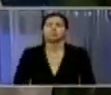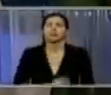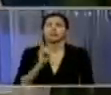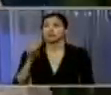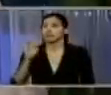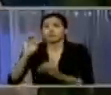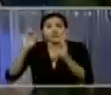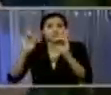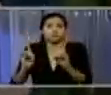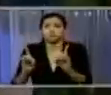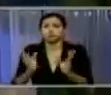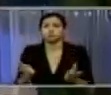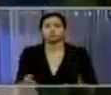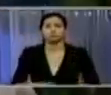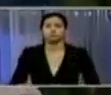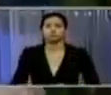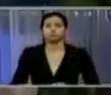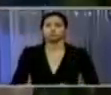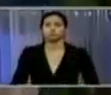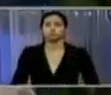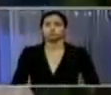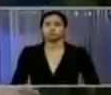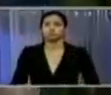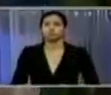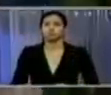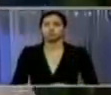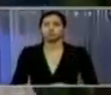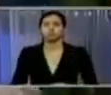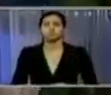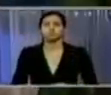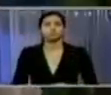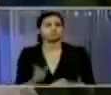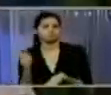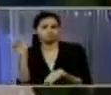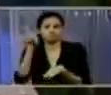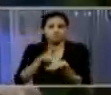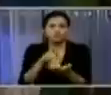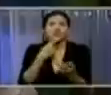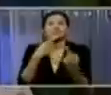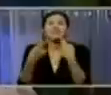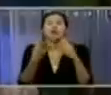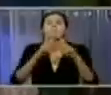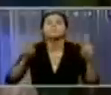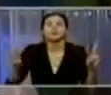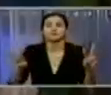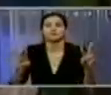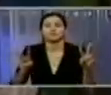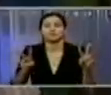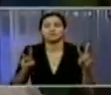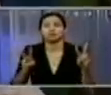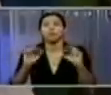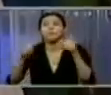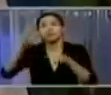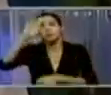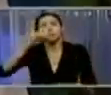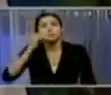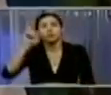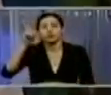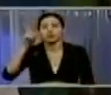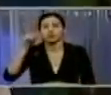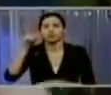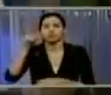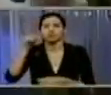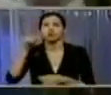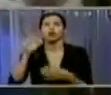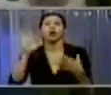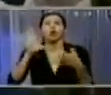decisión de incorporarse a los diálogos de paz y soberanía que se iniciaron en República Dominicana con UNASUR